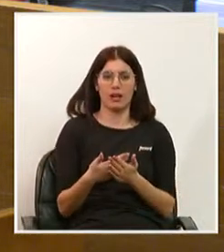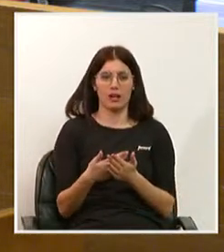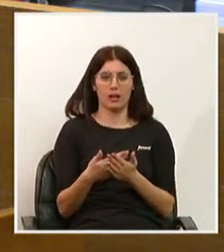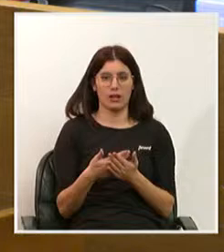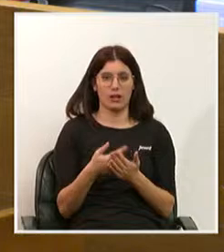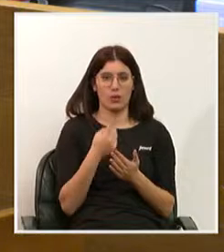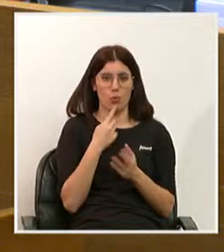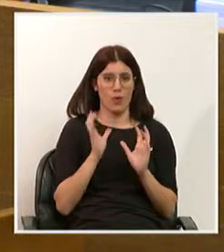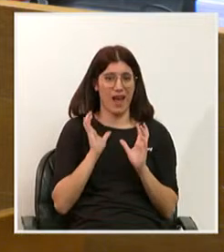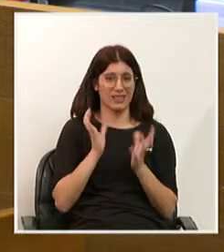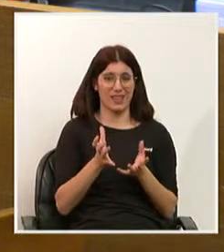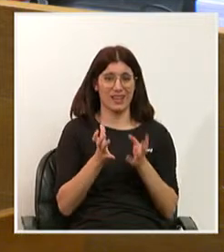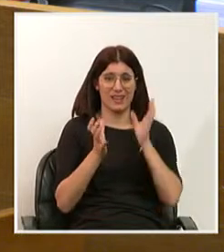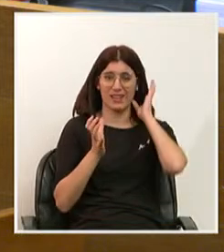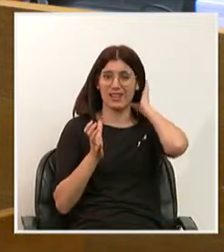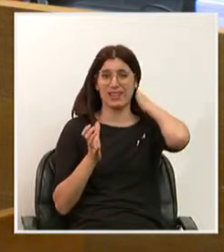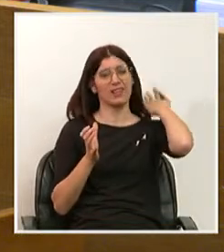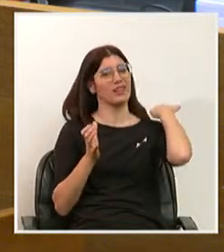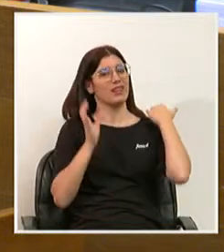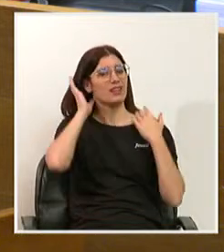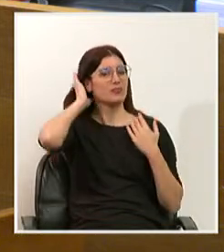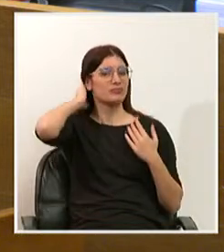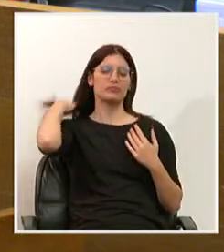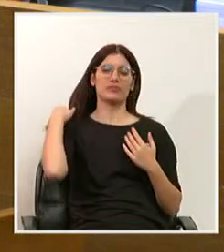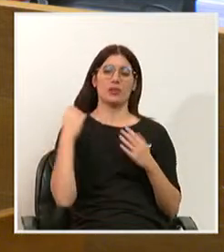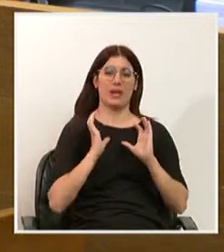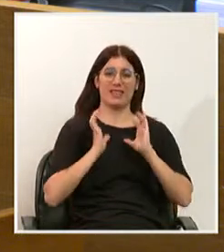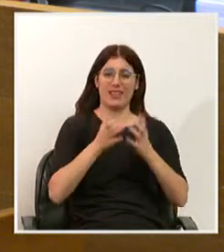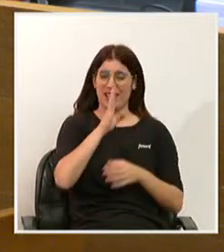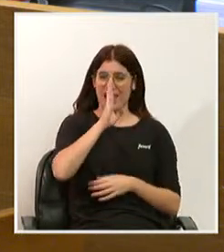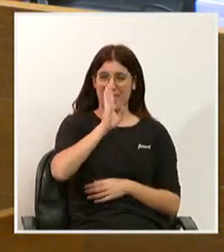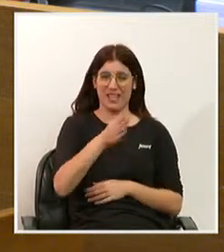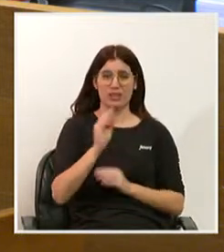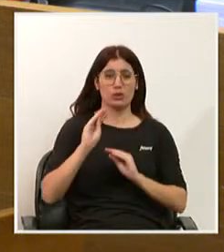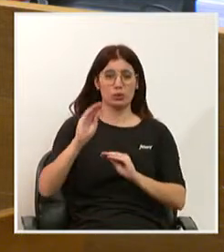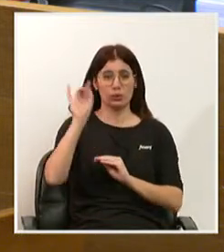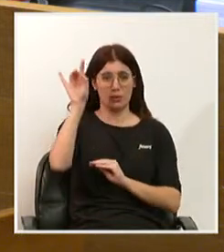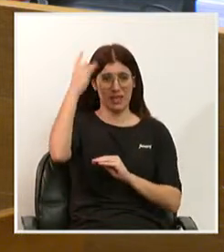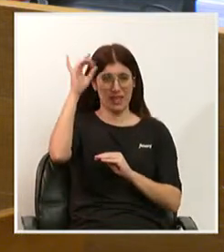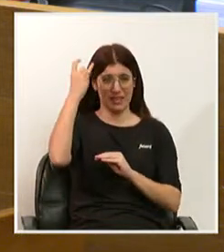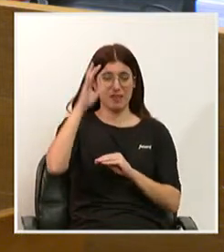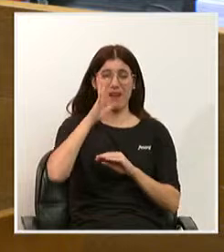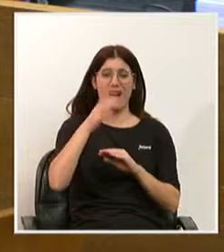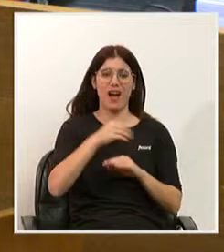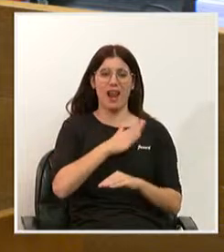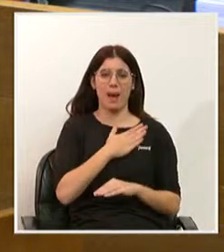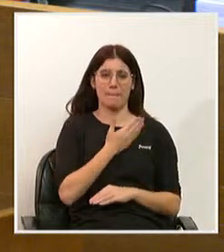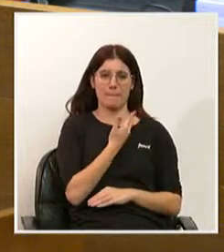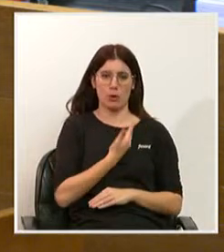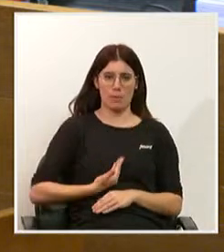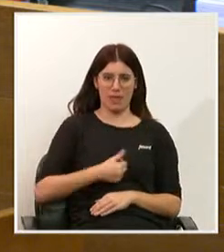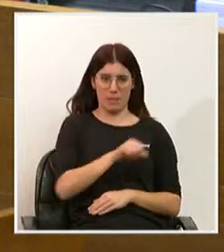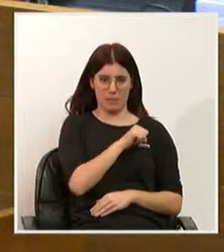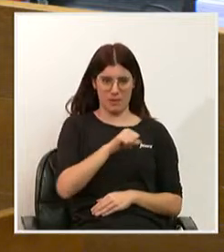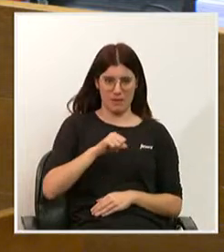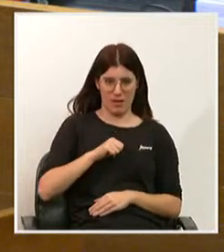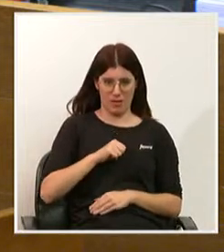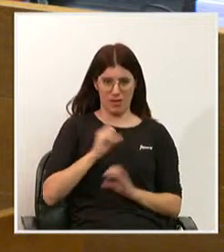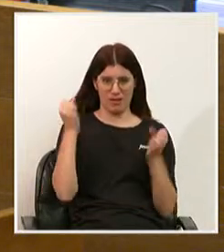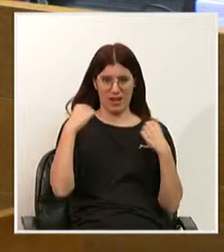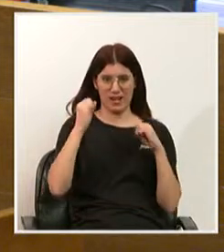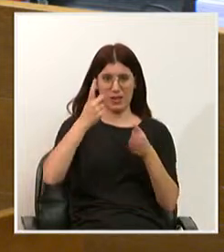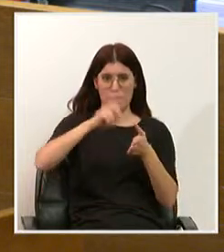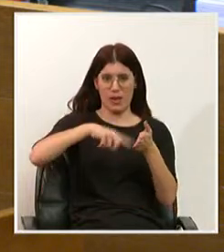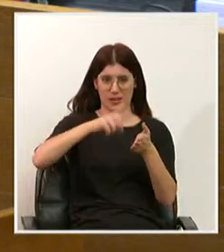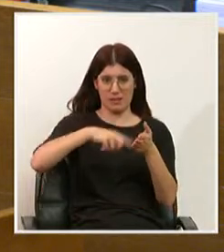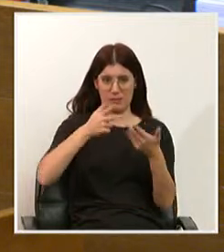ataque directo que es en verdad su iniciativa un ataque directo a la propiedad privada y al ejercicio de arrendamiento del mismo